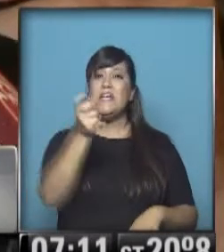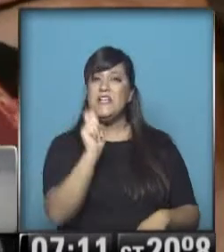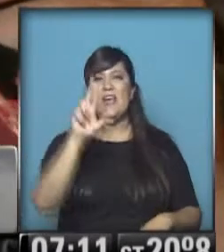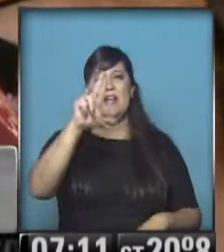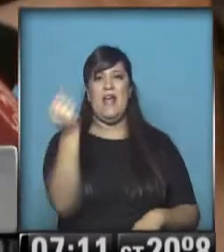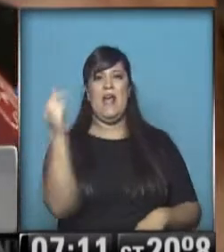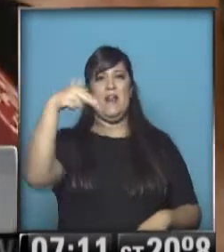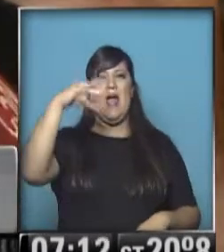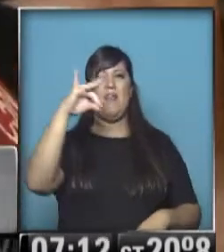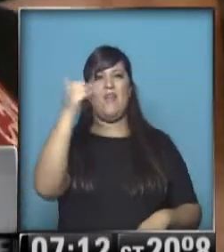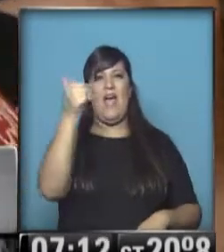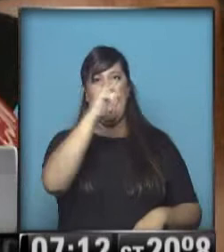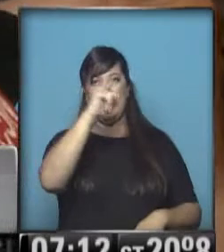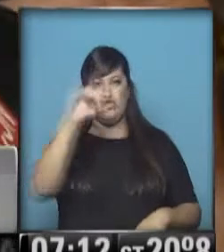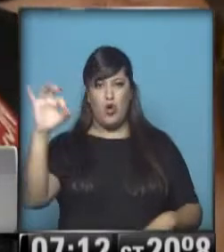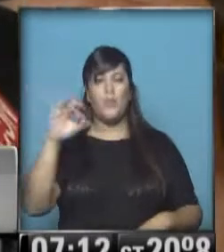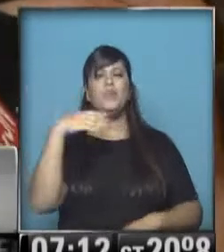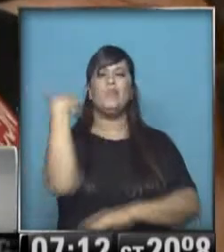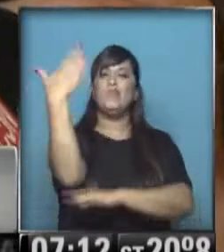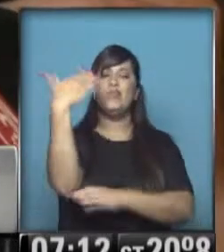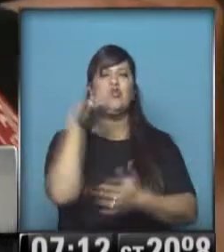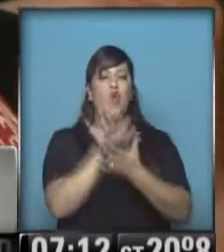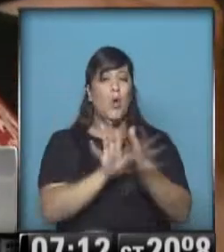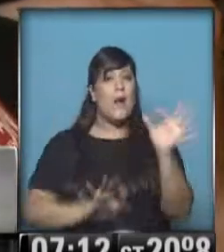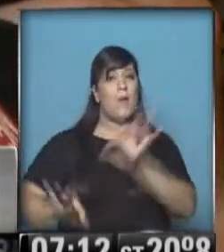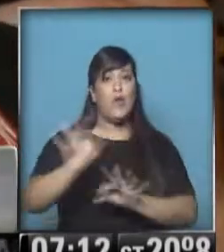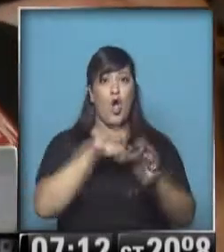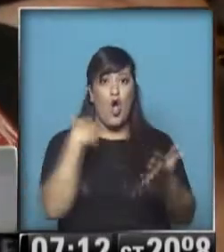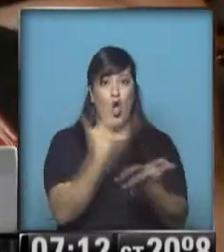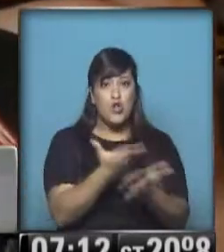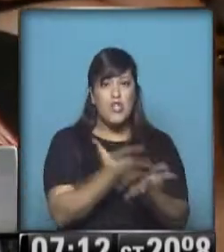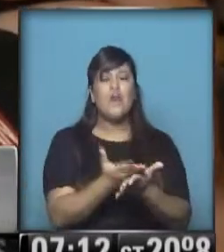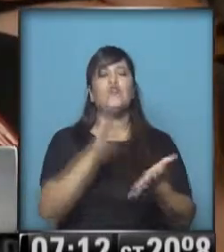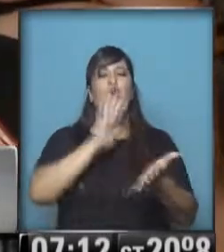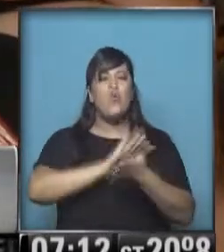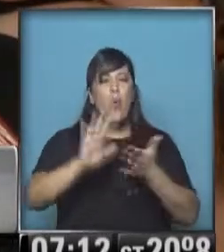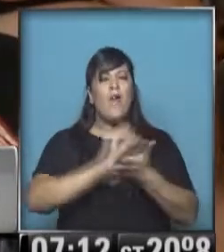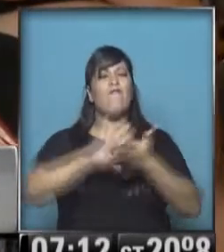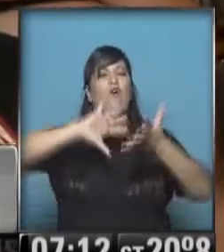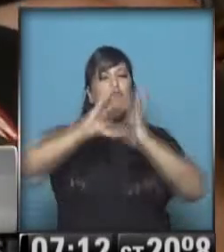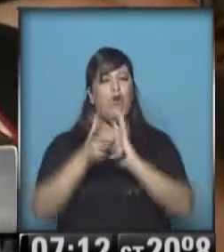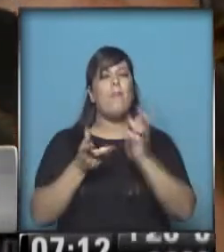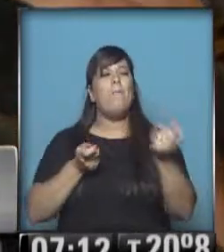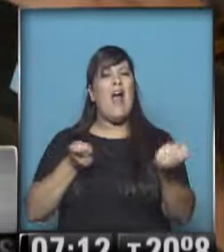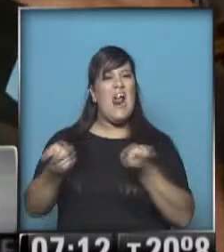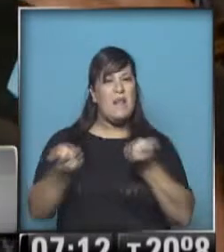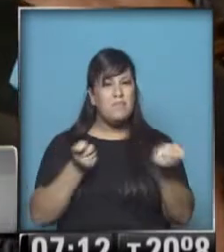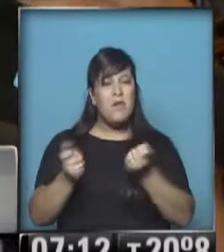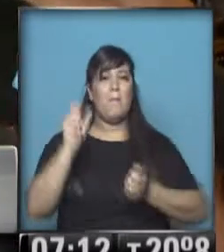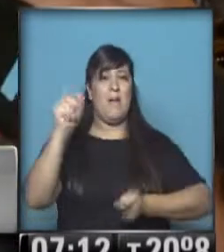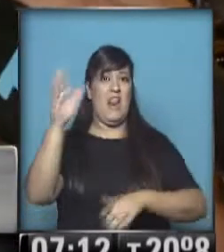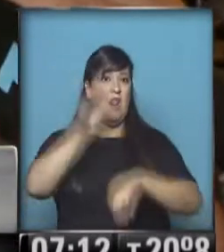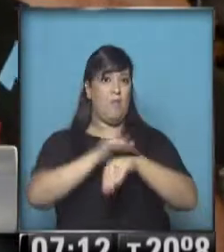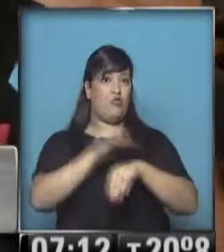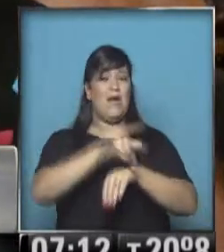Transporte, Florencio Randazzo, para hablar de este proyecto que plantea, recordemos, un nuevo sistema de gestión a cargo del Estado. Esto